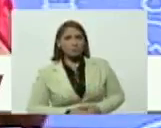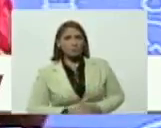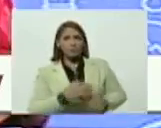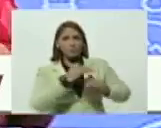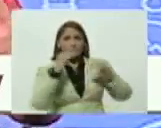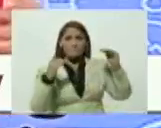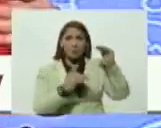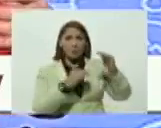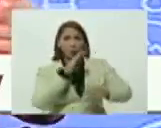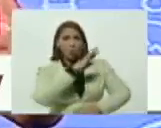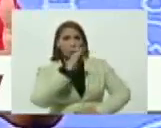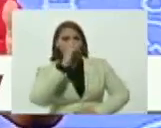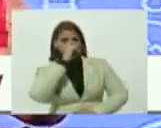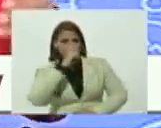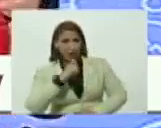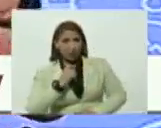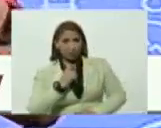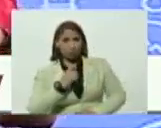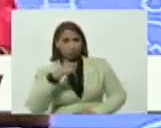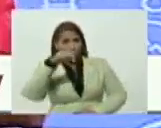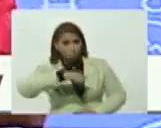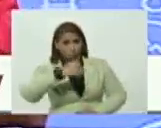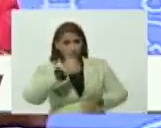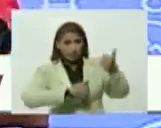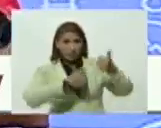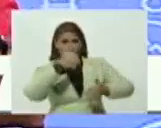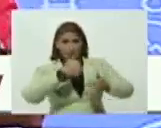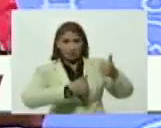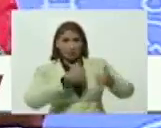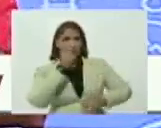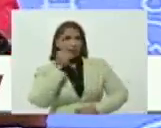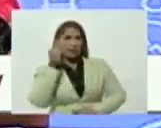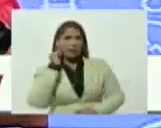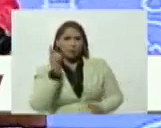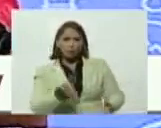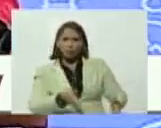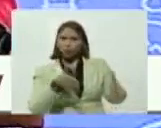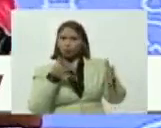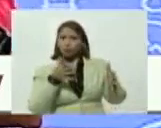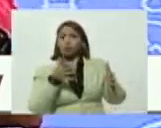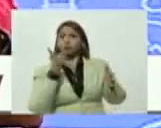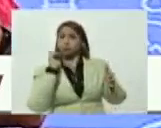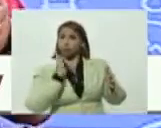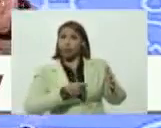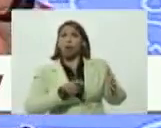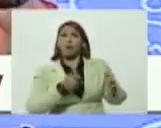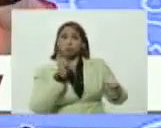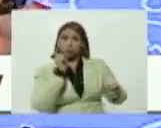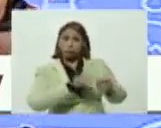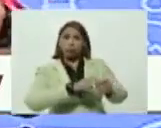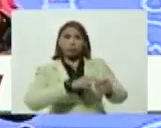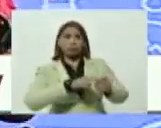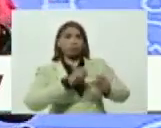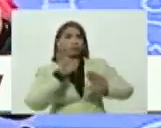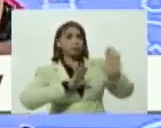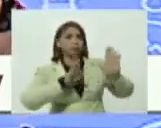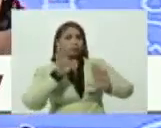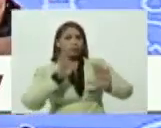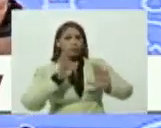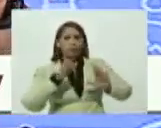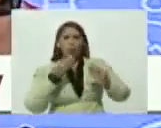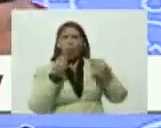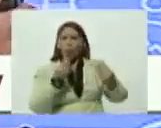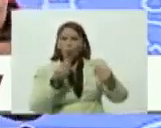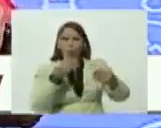40 años que hoy son candidatos y candidatas se ganaron su postulación a fuerza de votos.